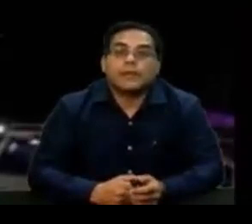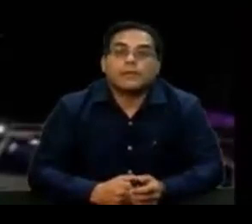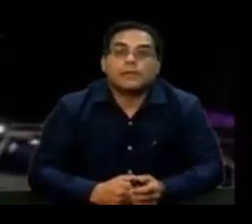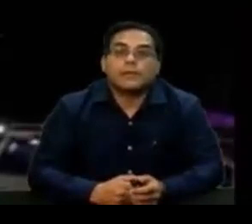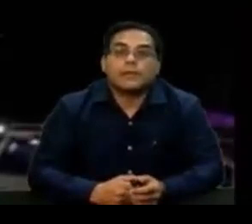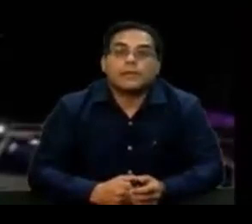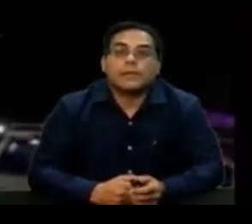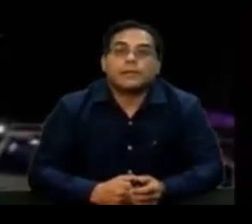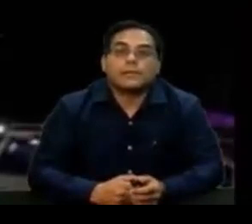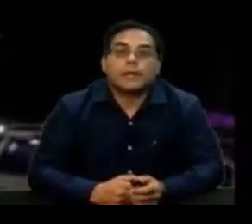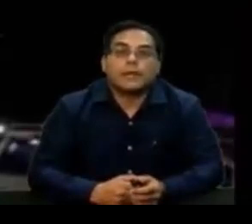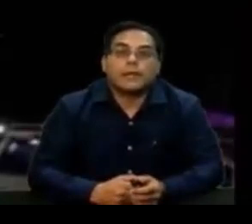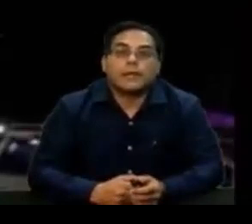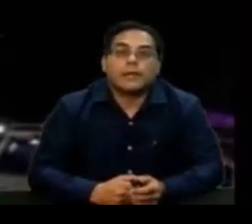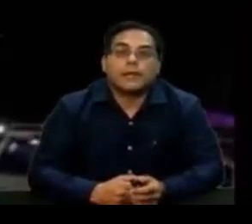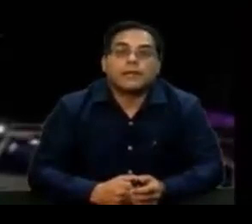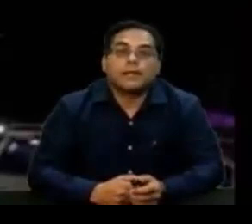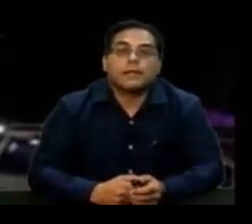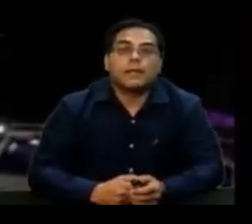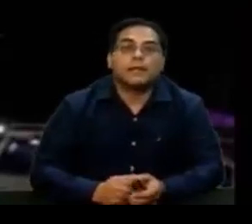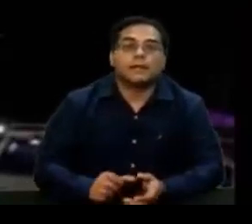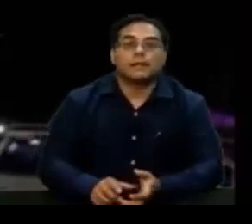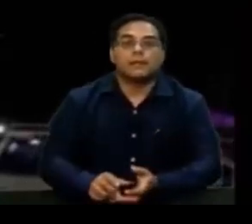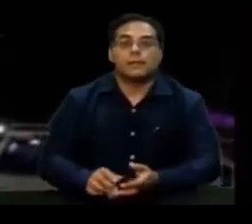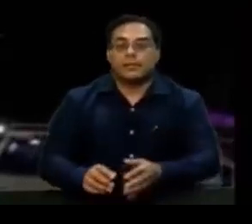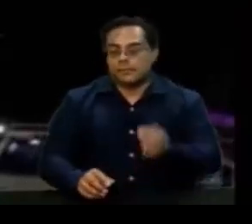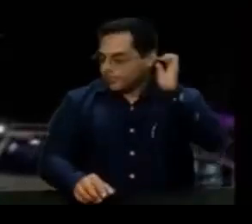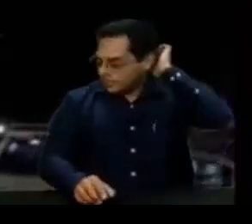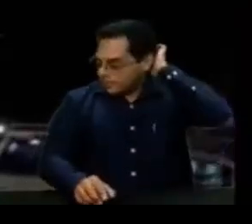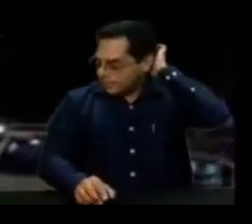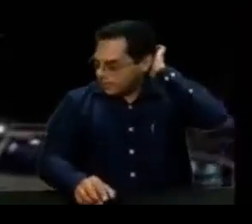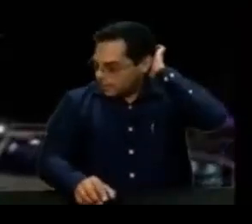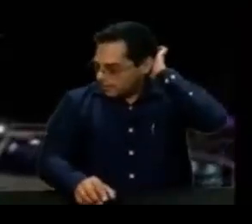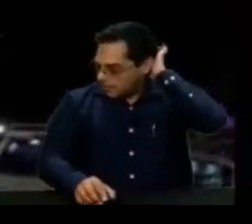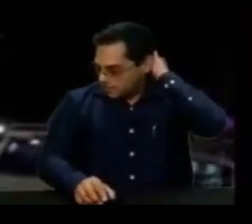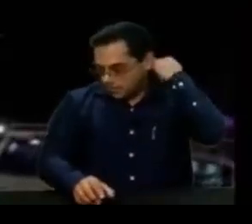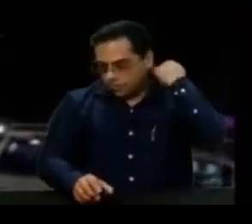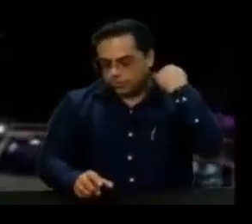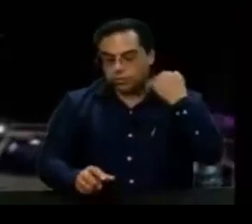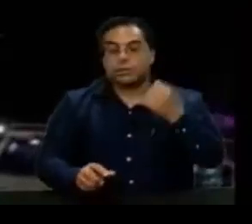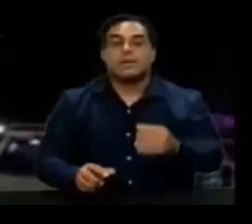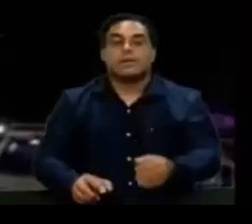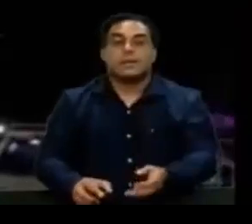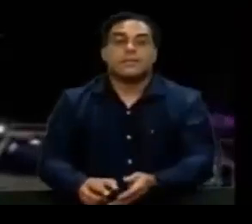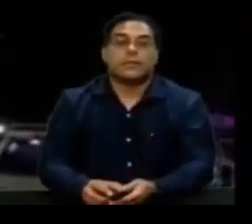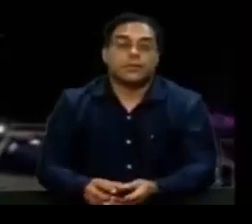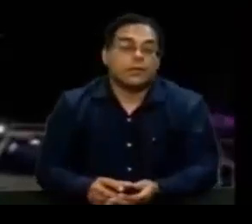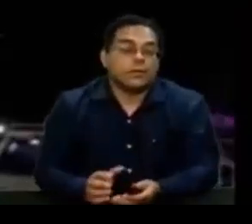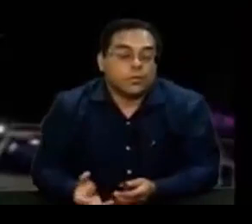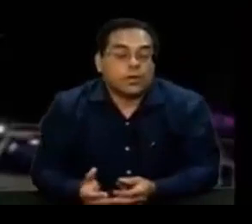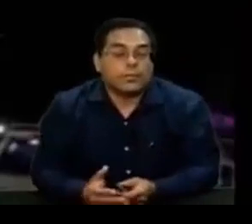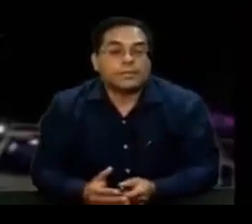y esta es la niña, empezó a presentar una evolución